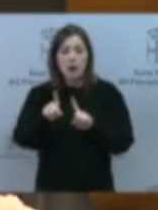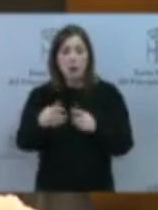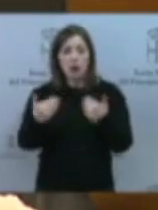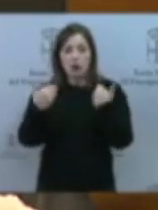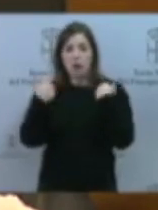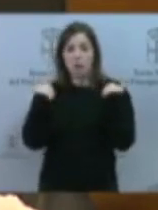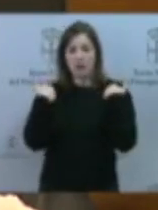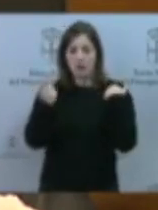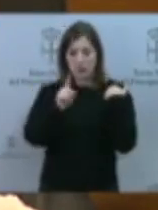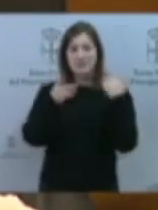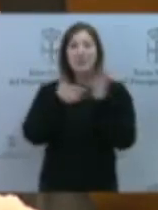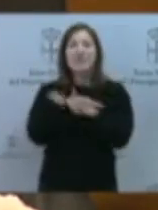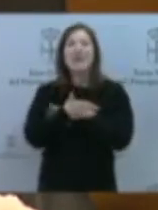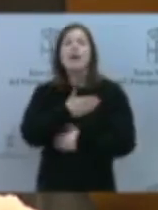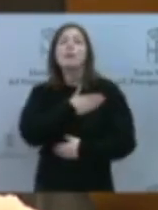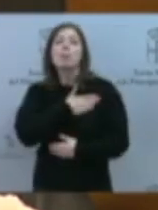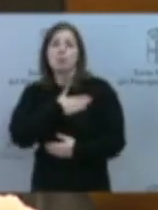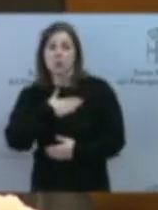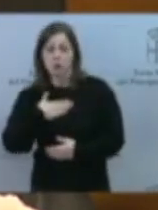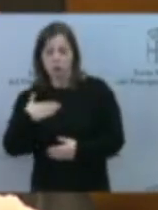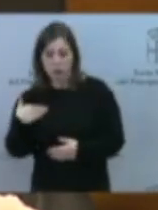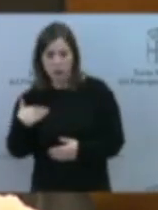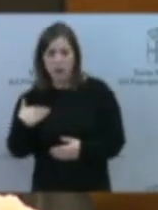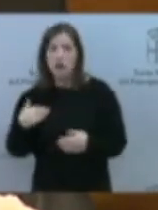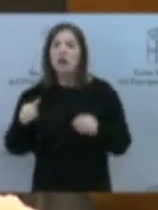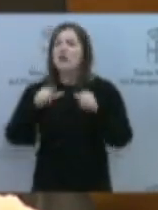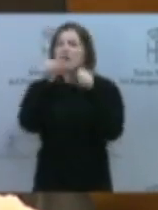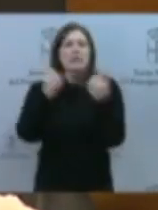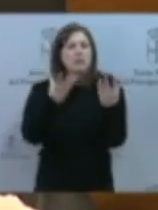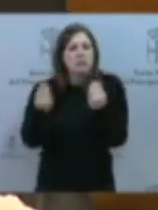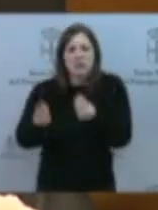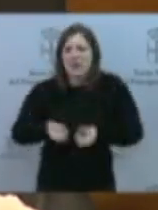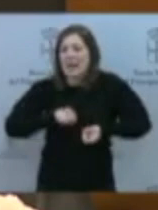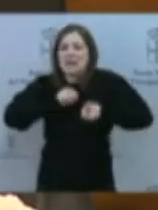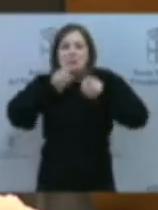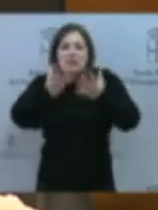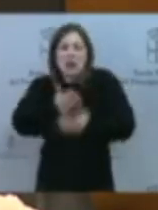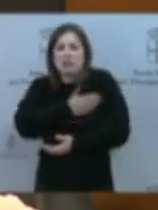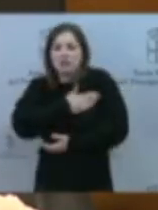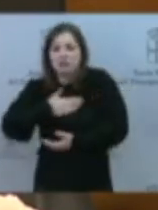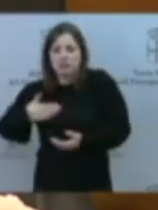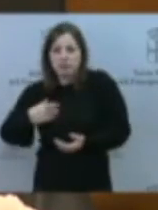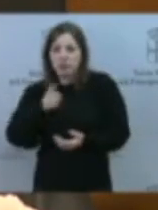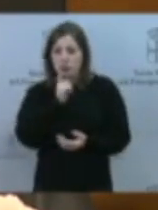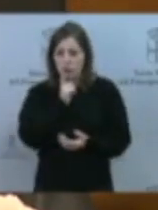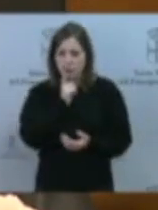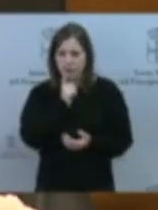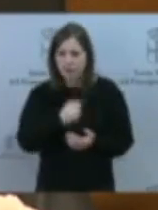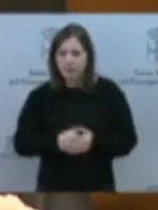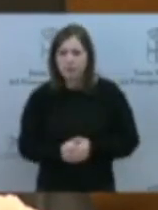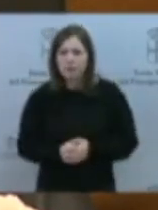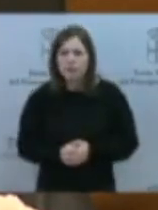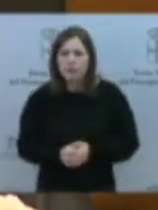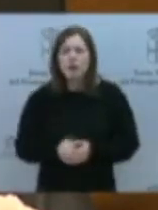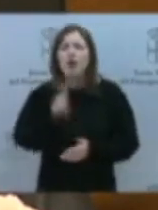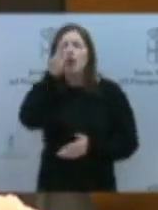muchas formas de expresar la voluntad o el interés parlamentario sobre una cuestión. Una de ellas son las iniciativas parlamentarias presentadas. Desde 2015 a la actualidad, desde